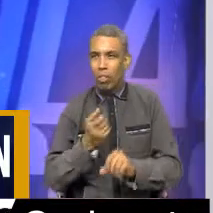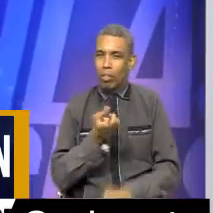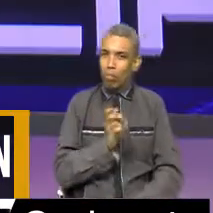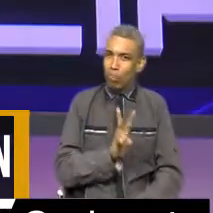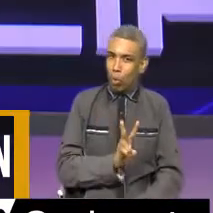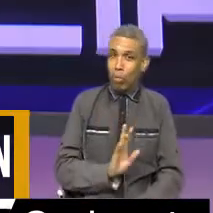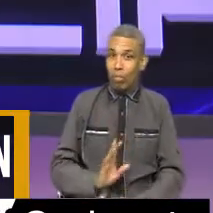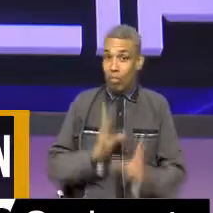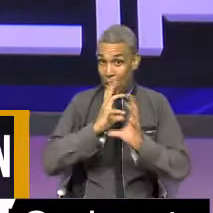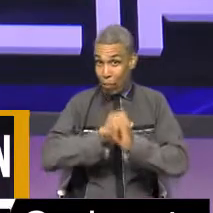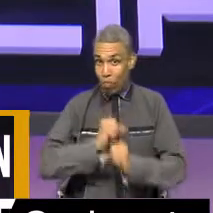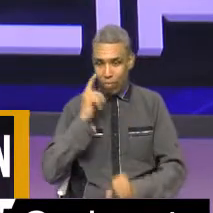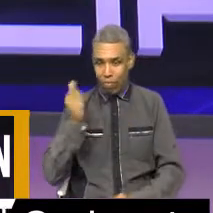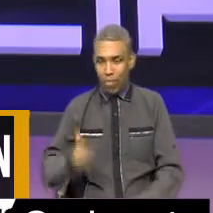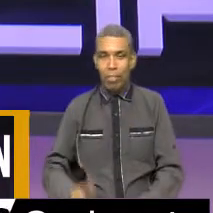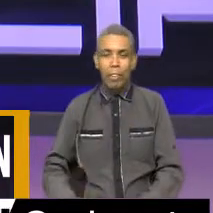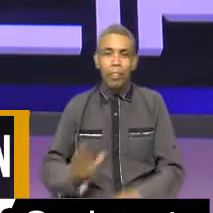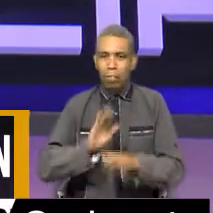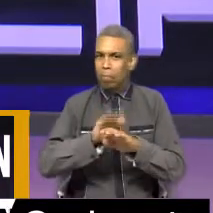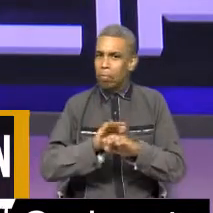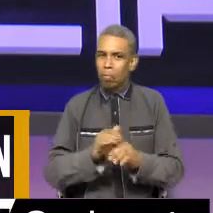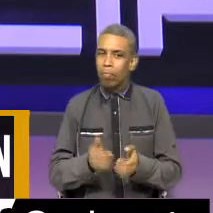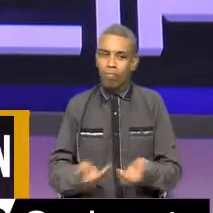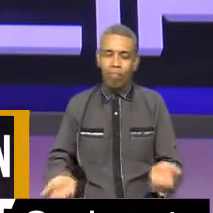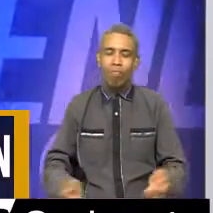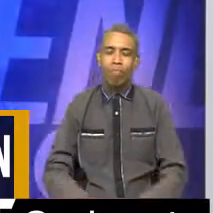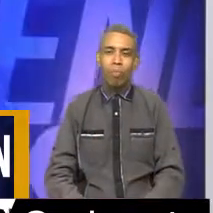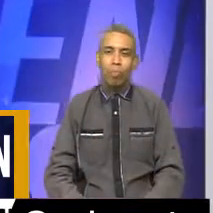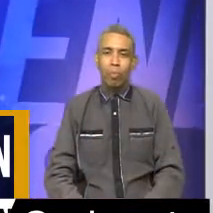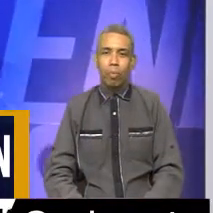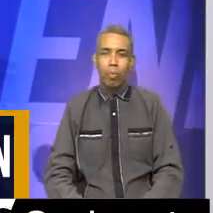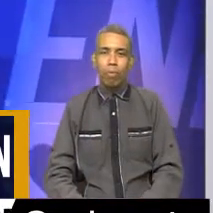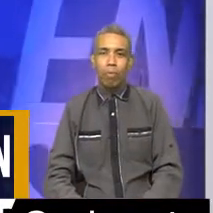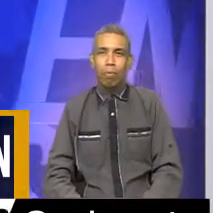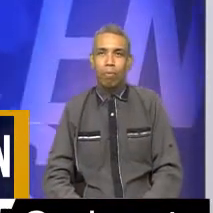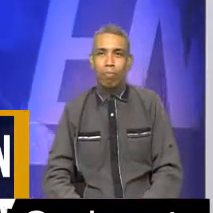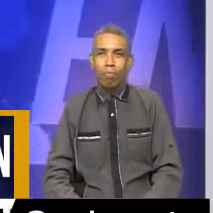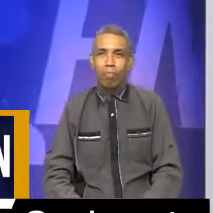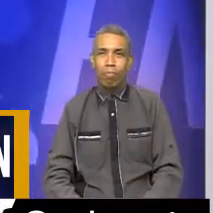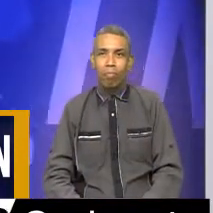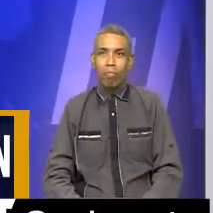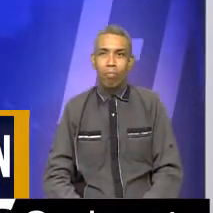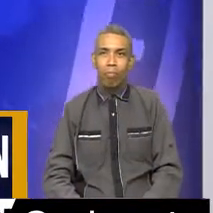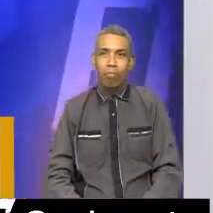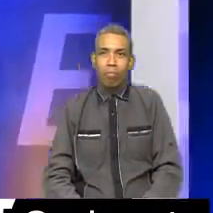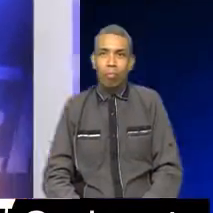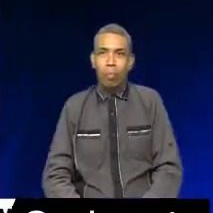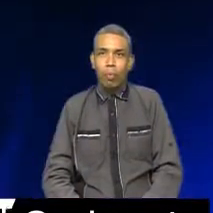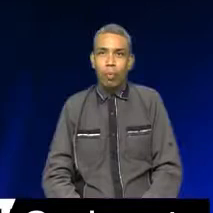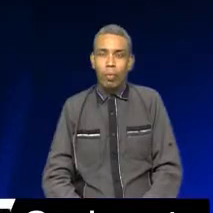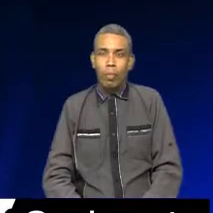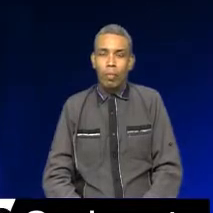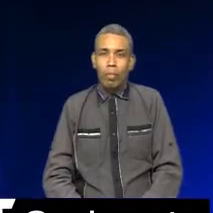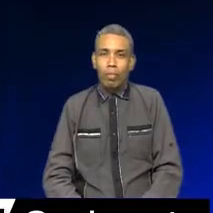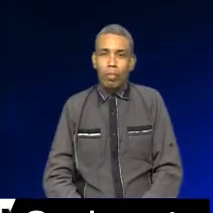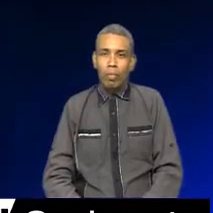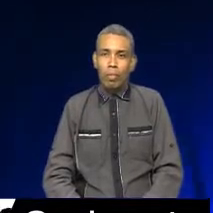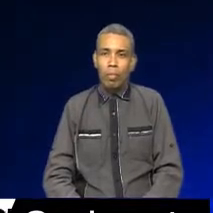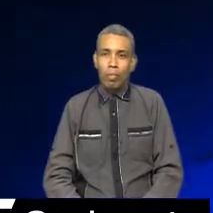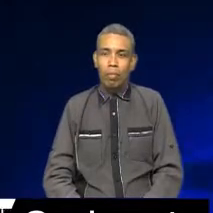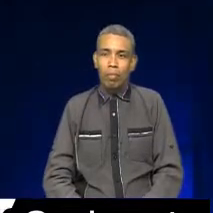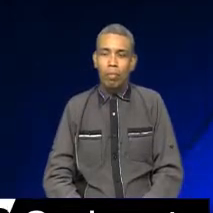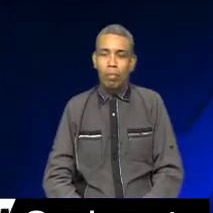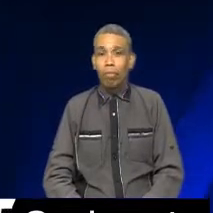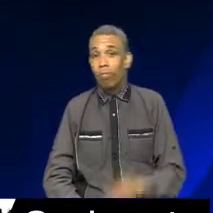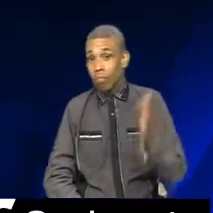es esa invitación tan especial precisamente a propósito de ese trasnochón? Nuevamente estamos invitando a toda la ciudadanía de Barranca Bermeja a que nos acompañe.